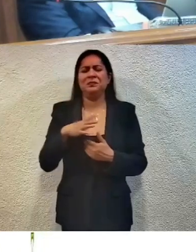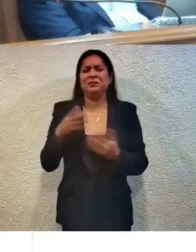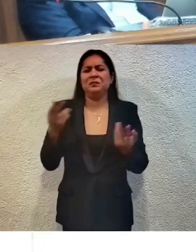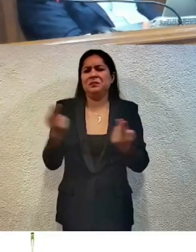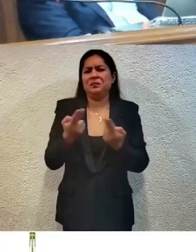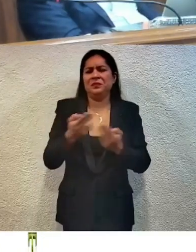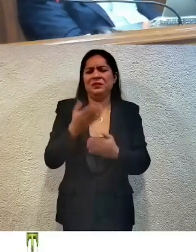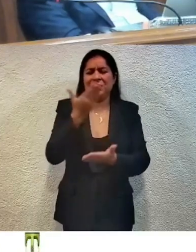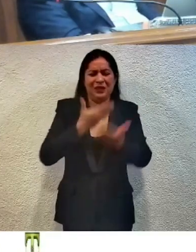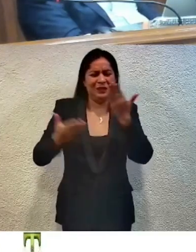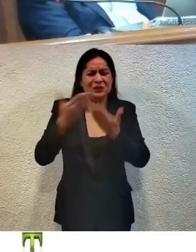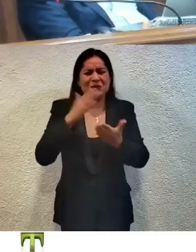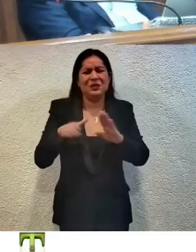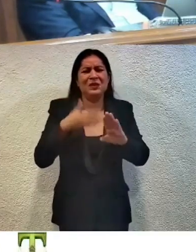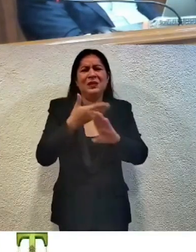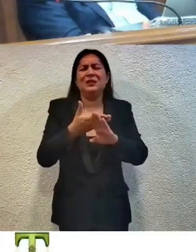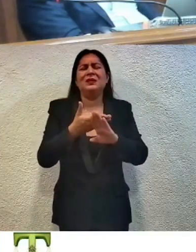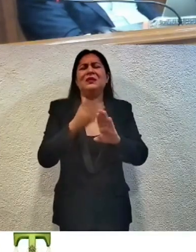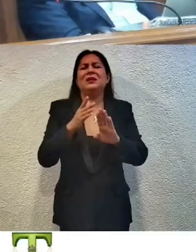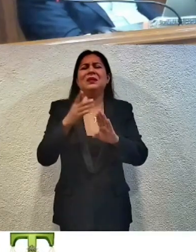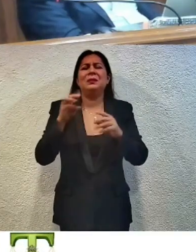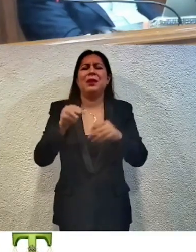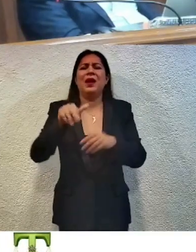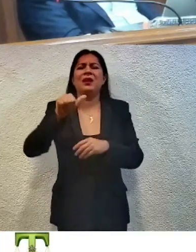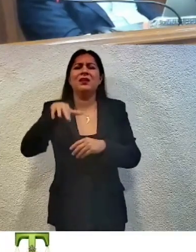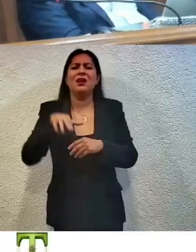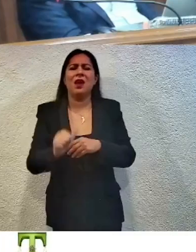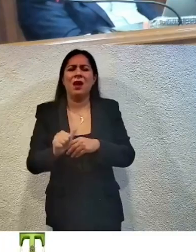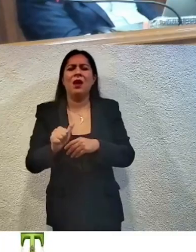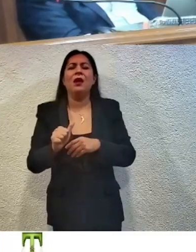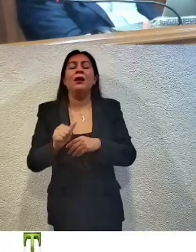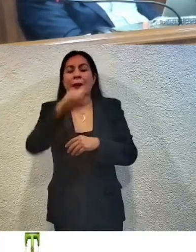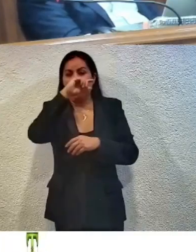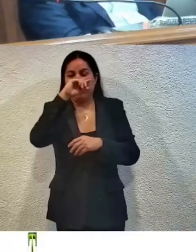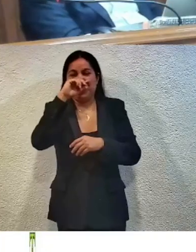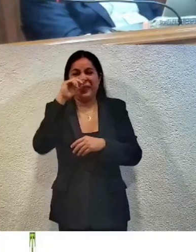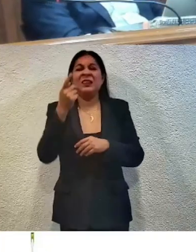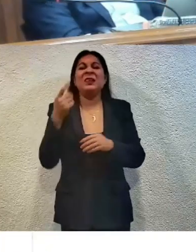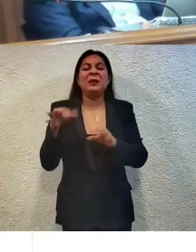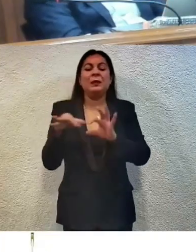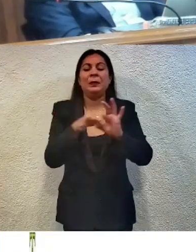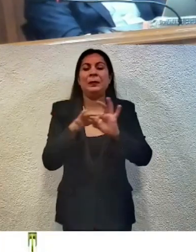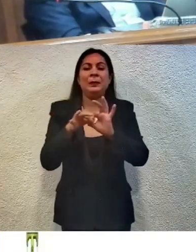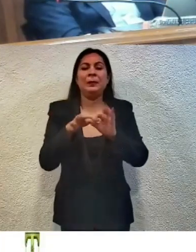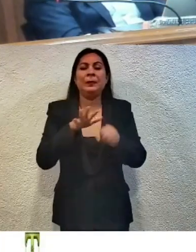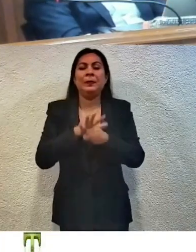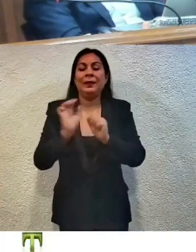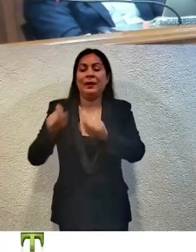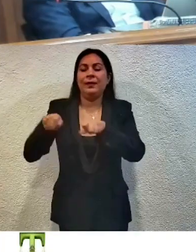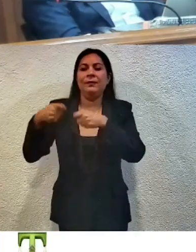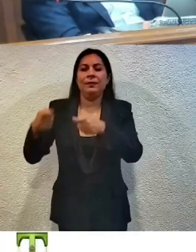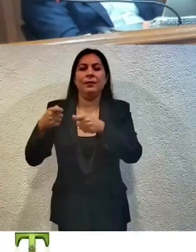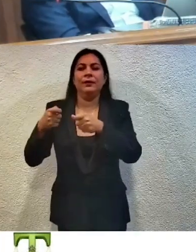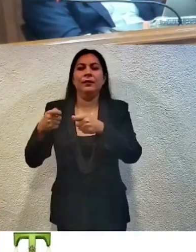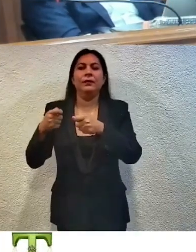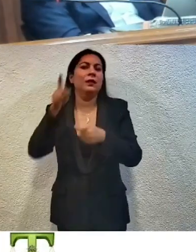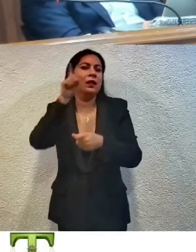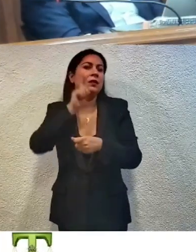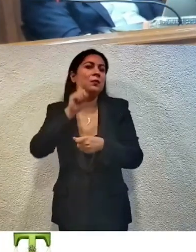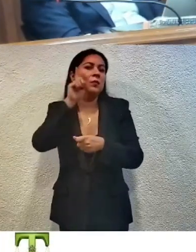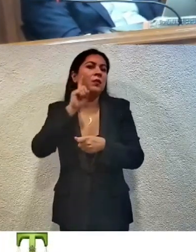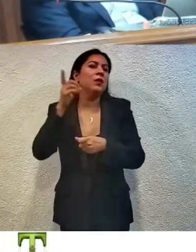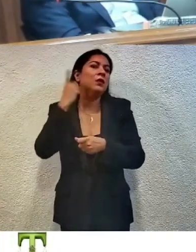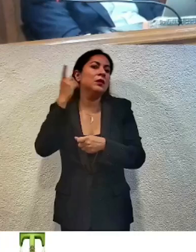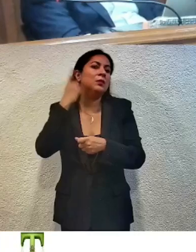estudio de los agravios expresados por la actora María Guadalupe Aguiluz Bautista relativos a la asignación del género a la